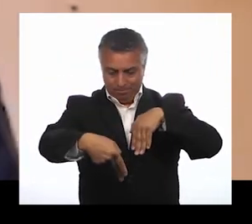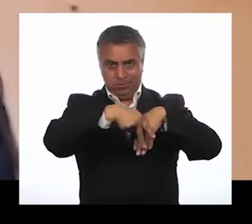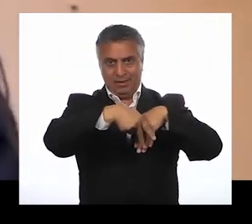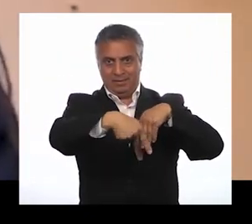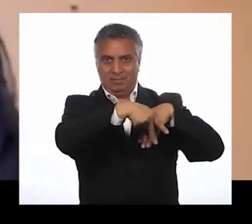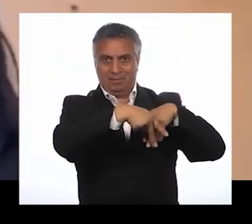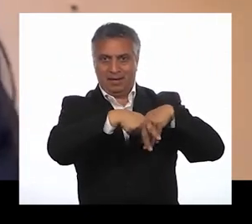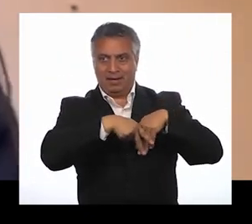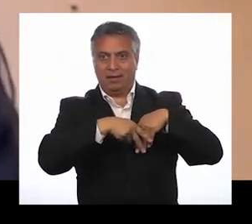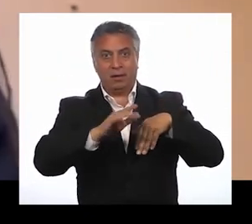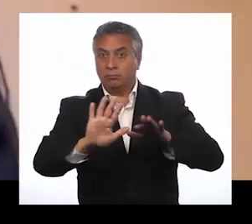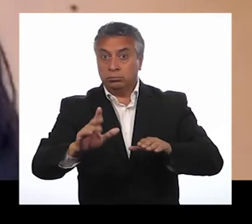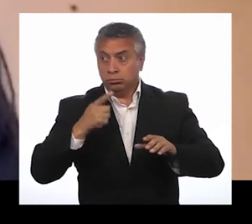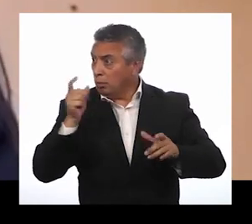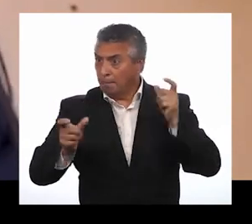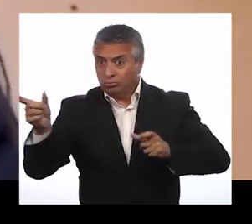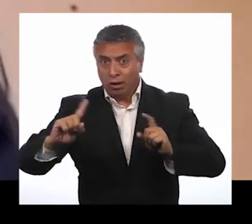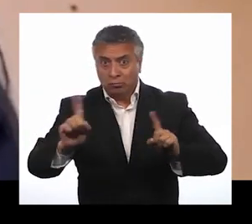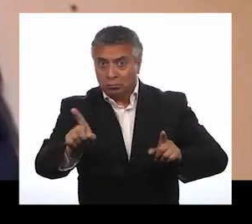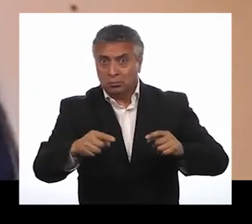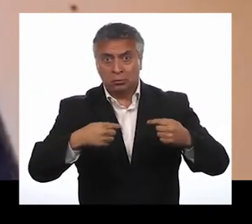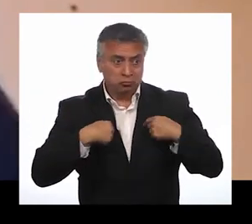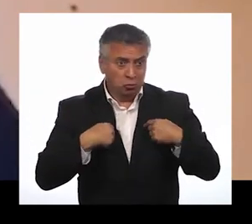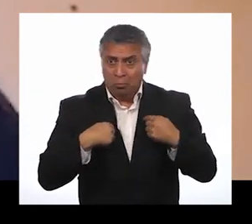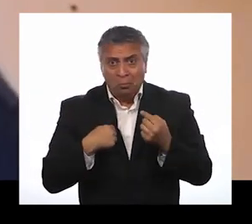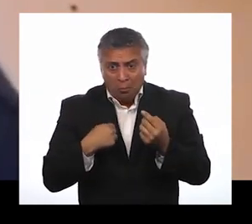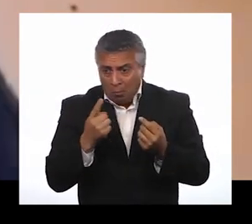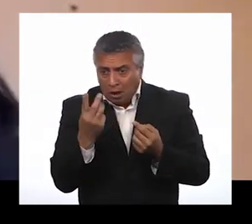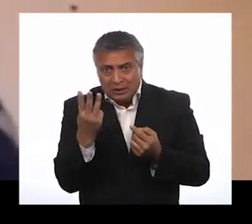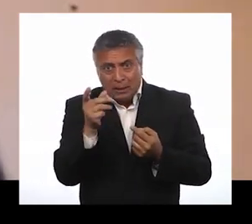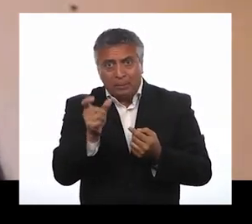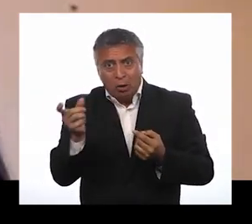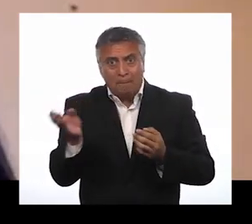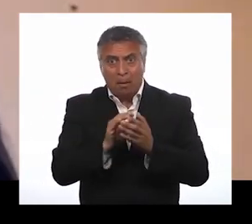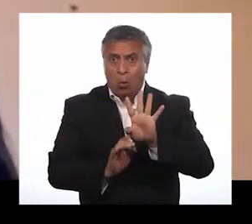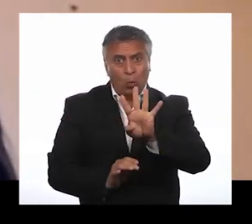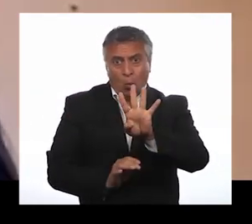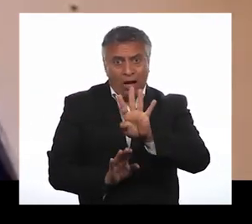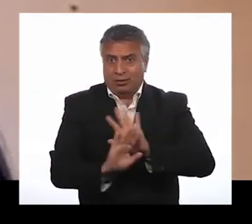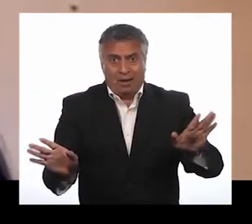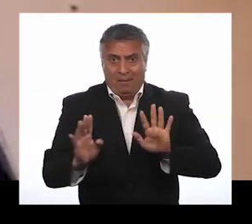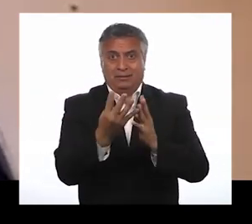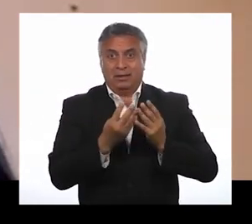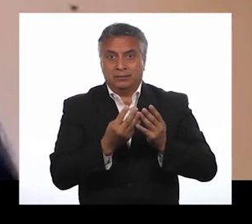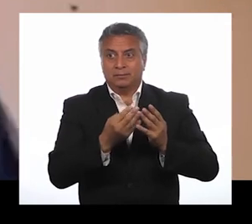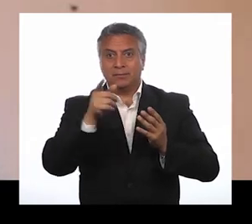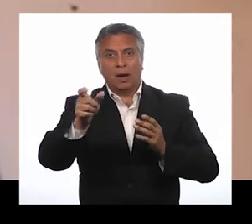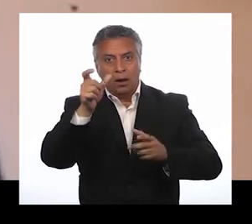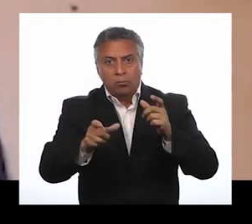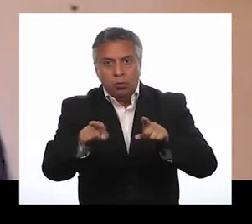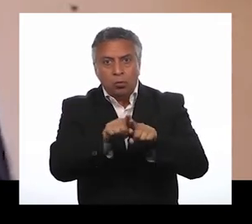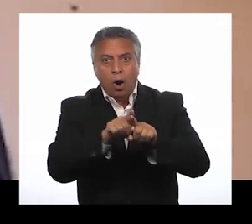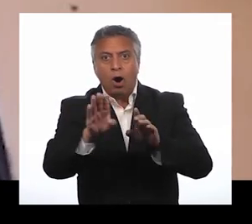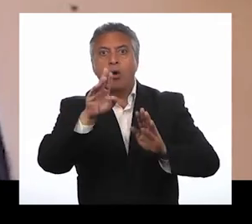había ni gente. Como era yo y uno, como tres más. Y en eso abren la